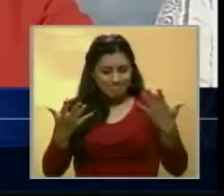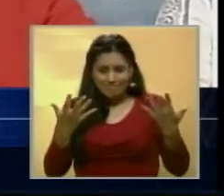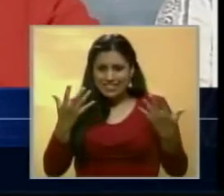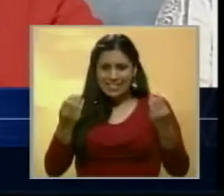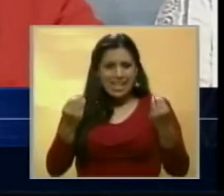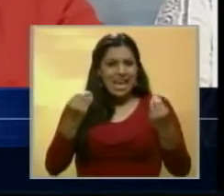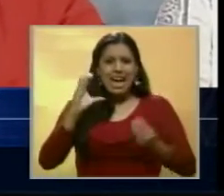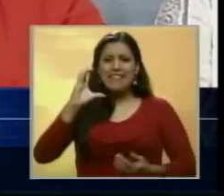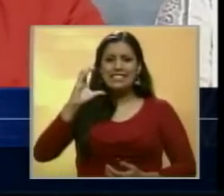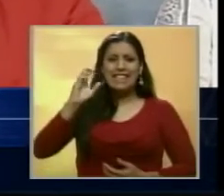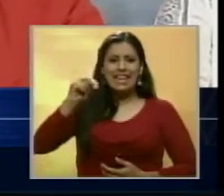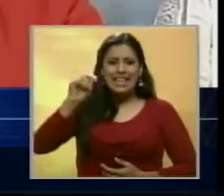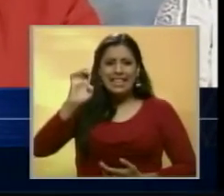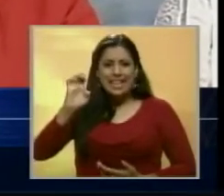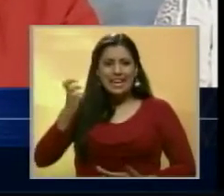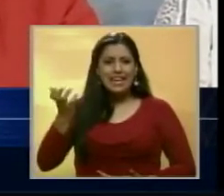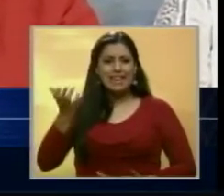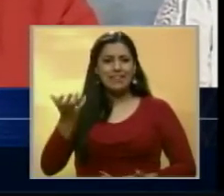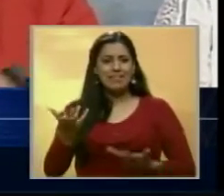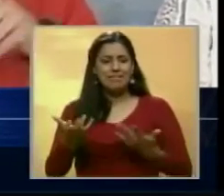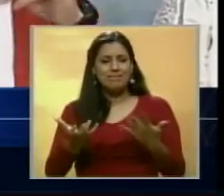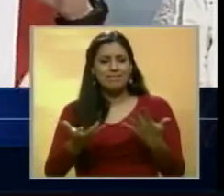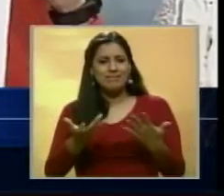el Consejo Nacional Electoral,